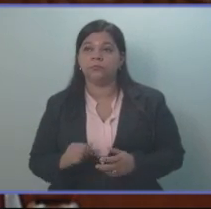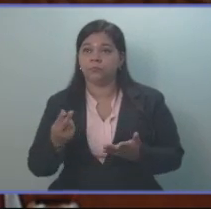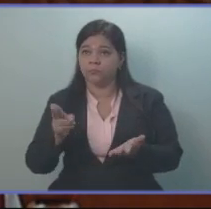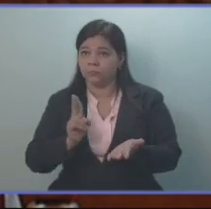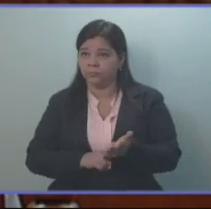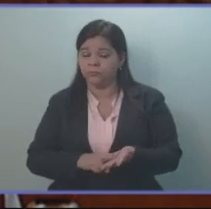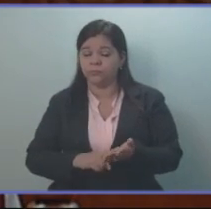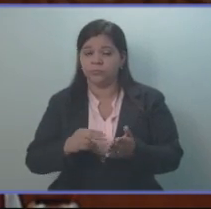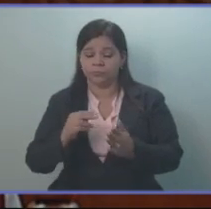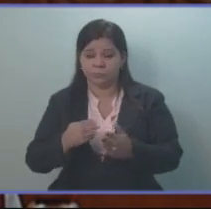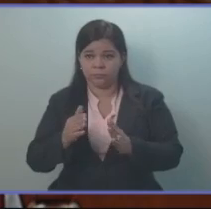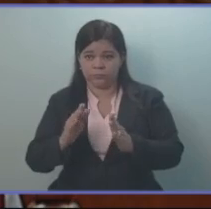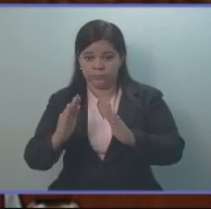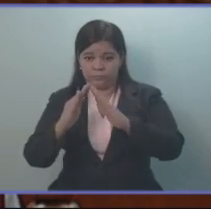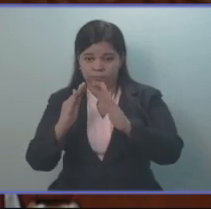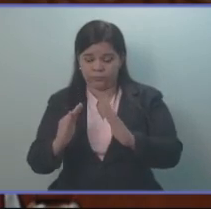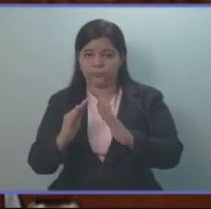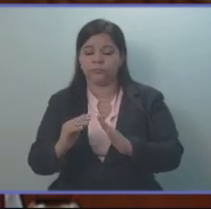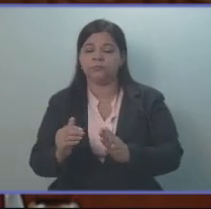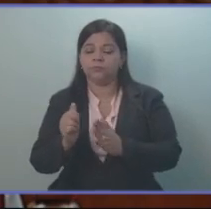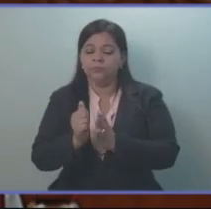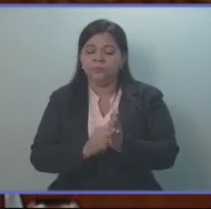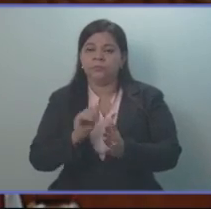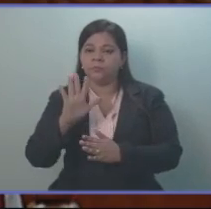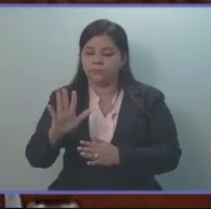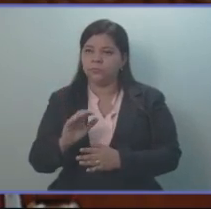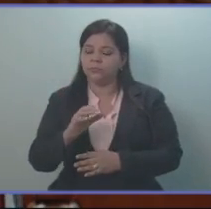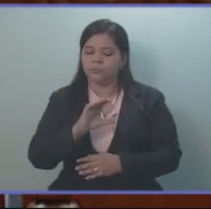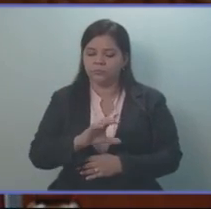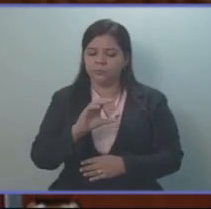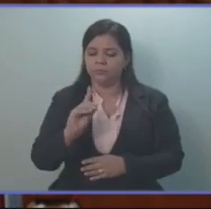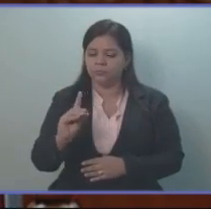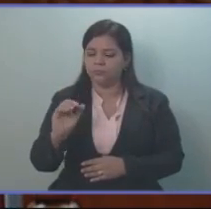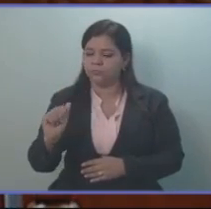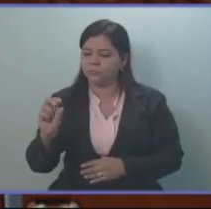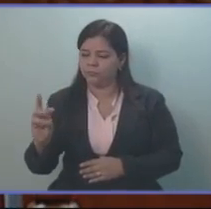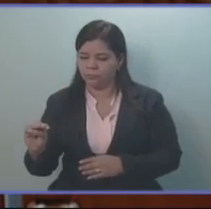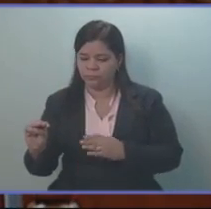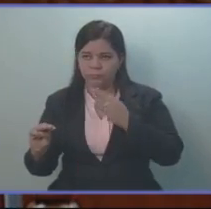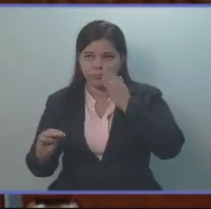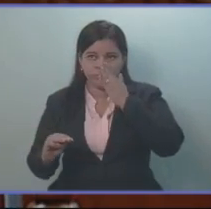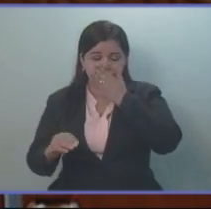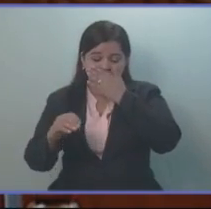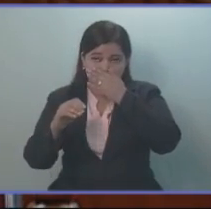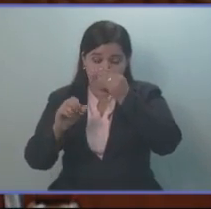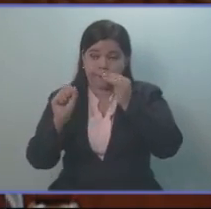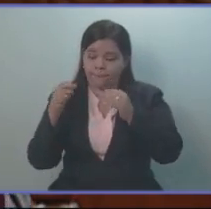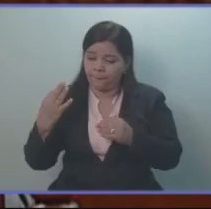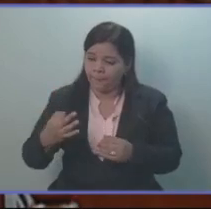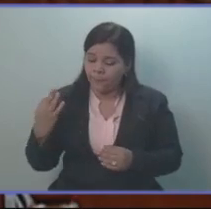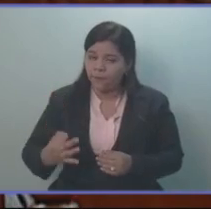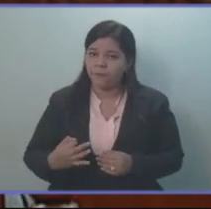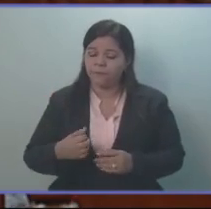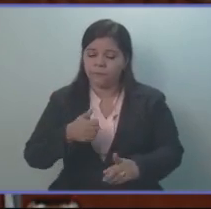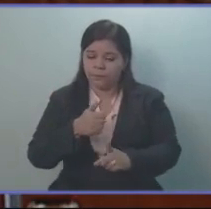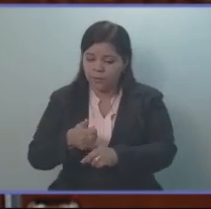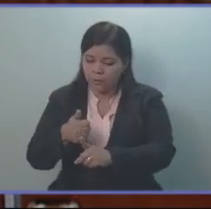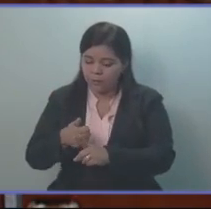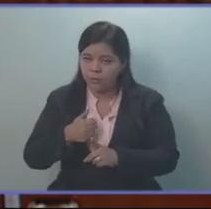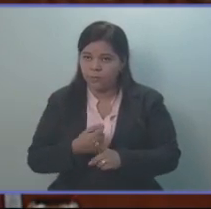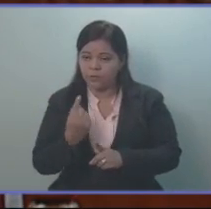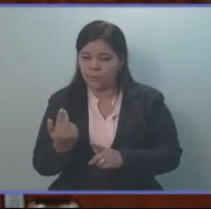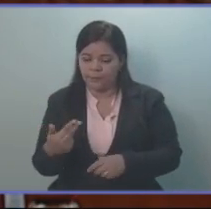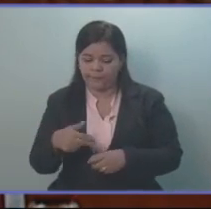Contrato de habitación, artículo 5. La CBAM suscribirán con cada uno de los